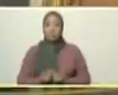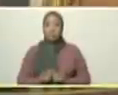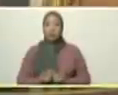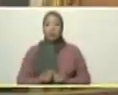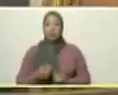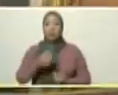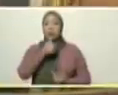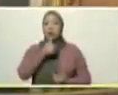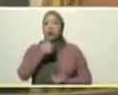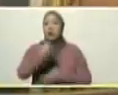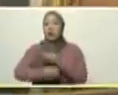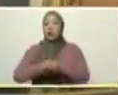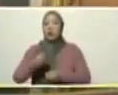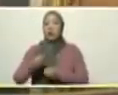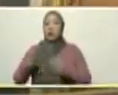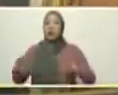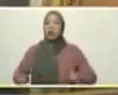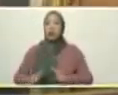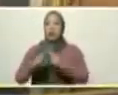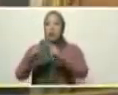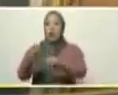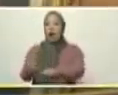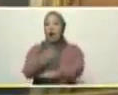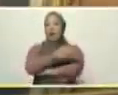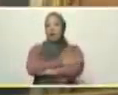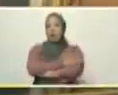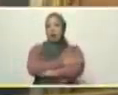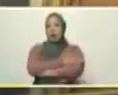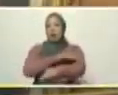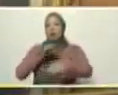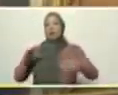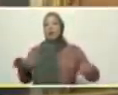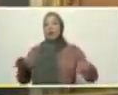Hemos querido hacer este encuentro o esta reunión